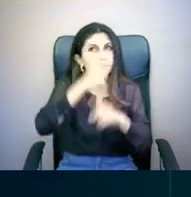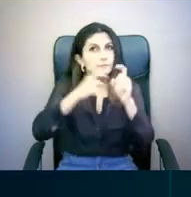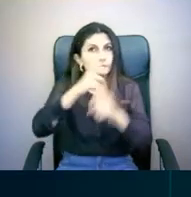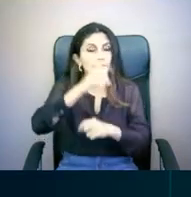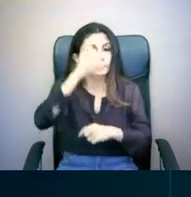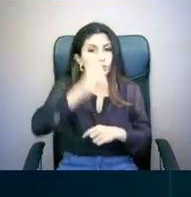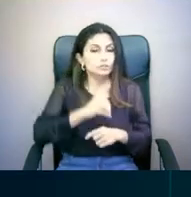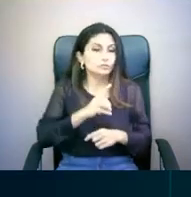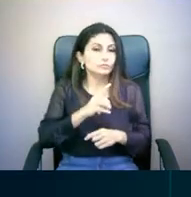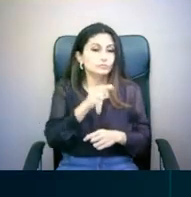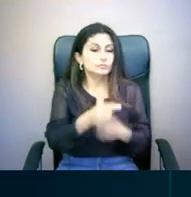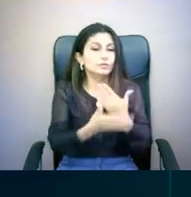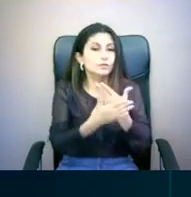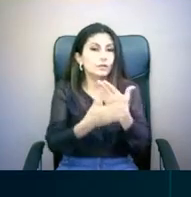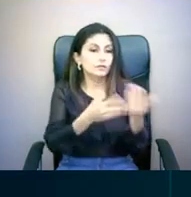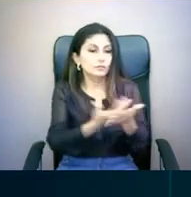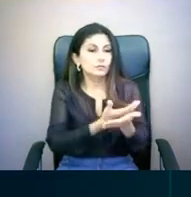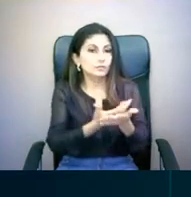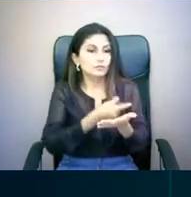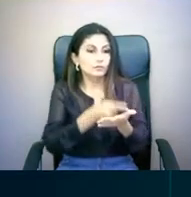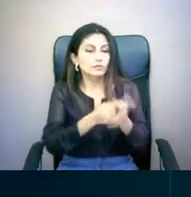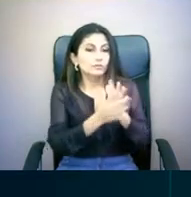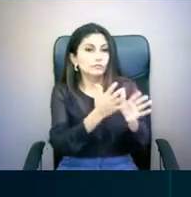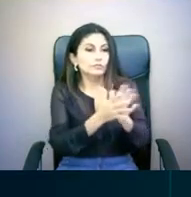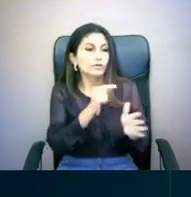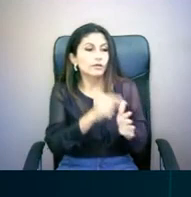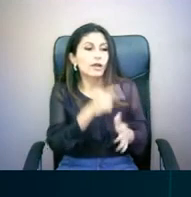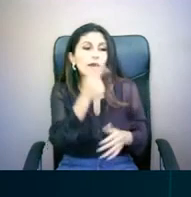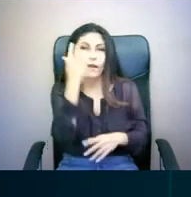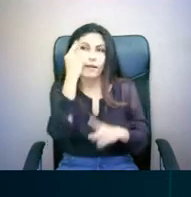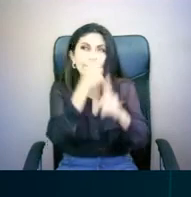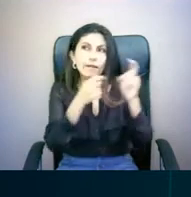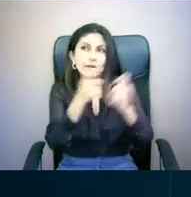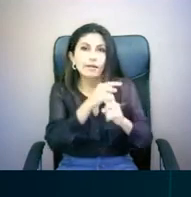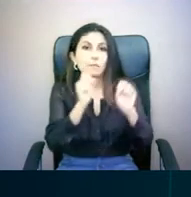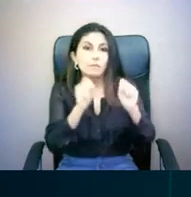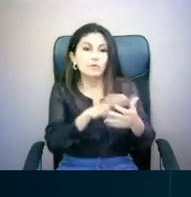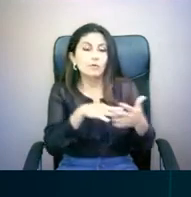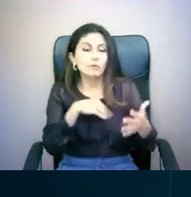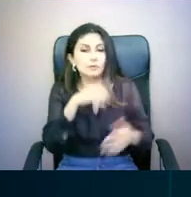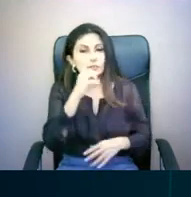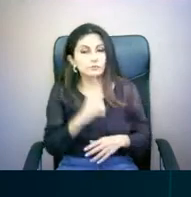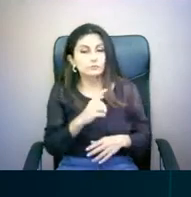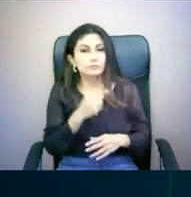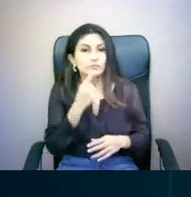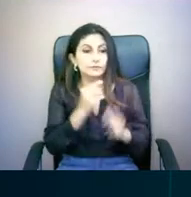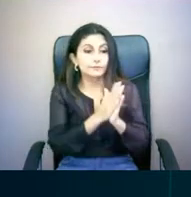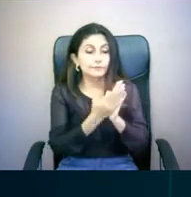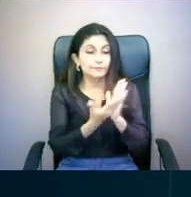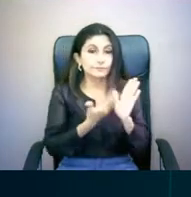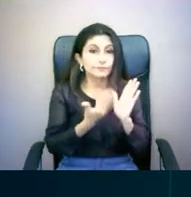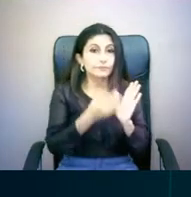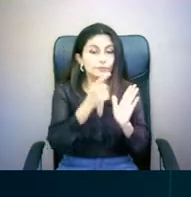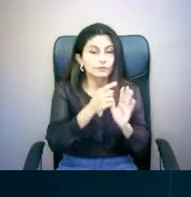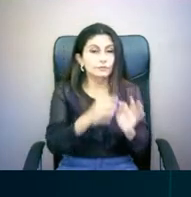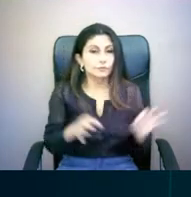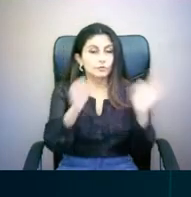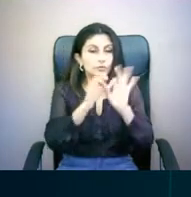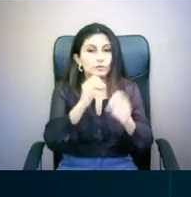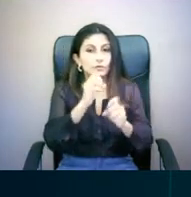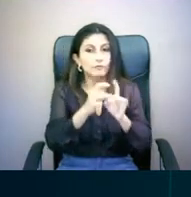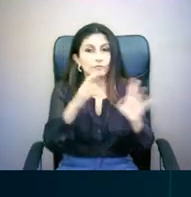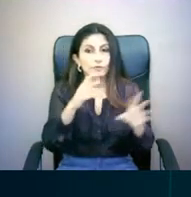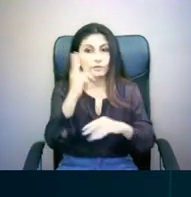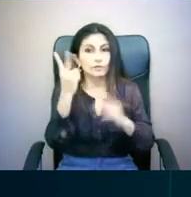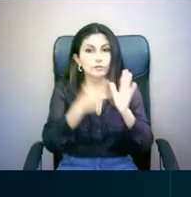decisiones oportunas en el momento de la ejecución de un proyecto. Entonces aquí tenemos, digamos, 2 documentos importantes. Ambos documentos son del